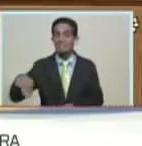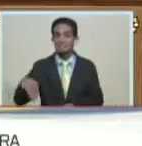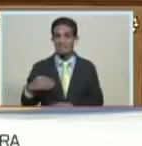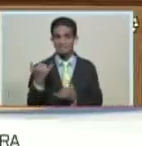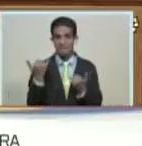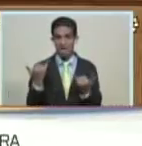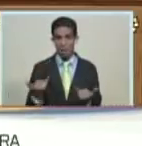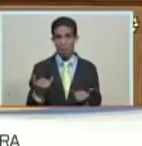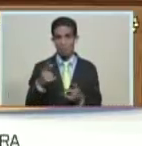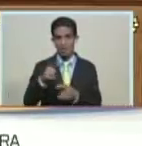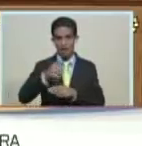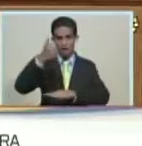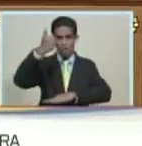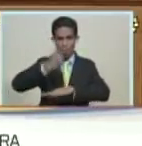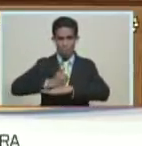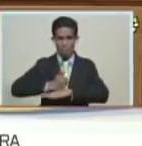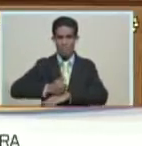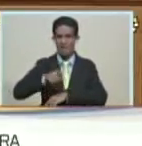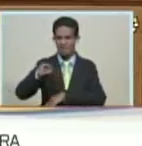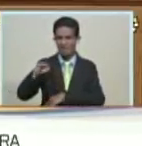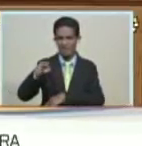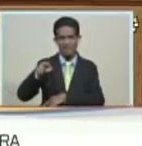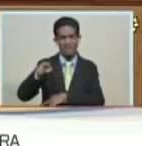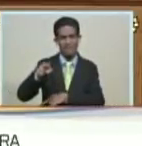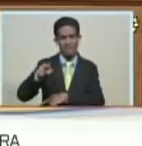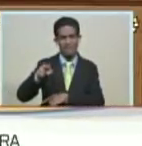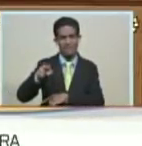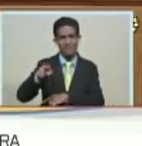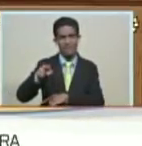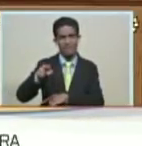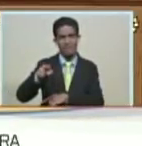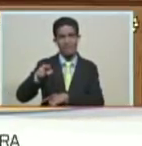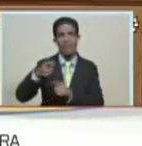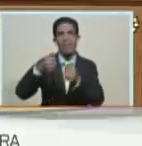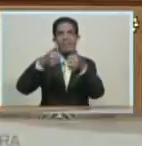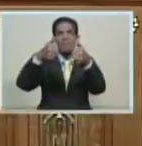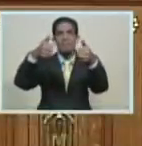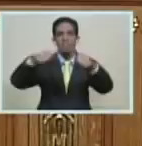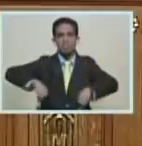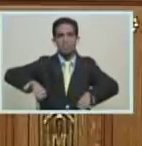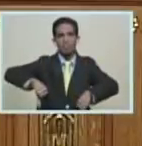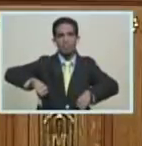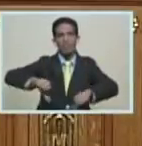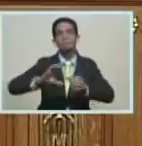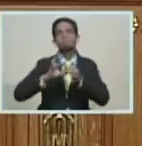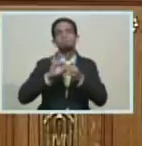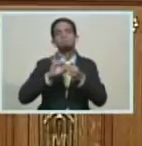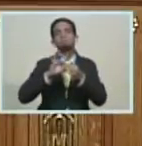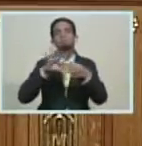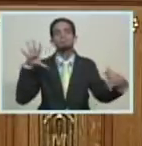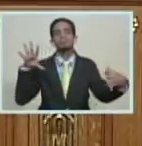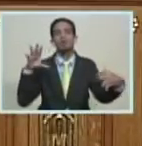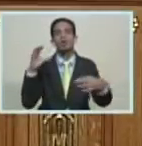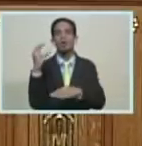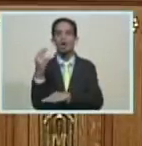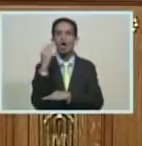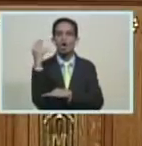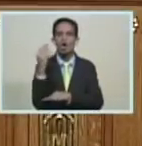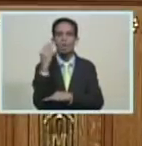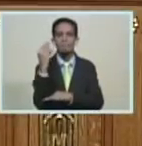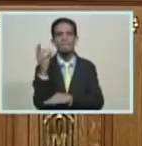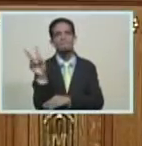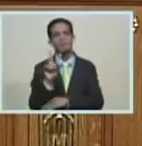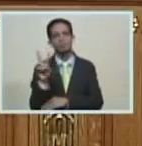su propia culpa, por su propia responsabilidad, destruyó a niveles nunca vistos en 200